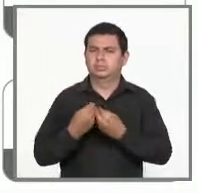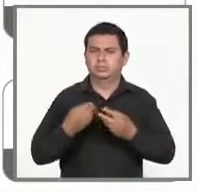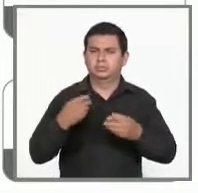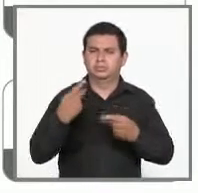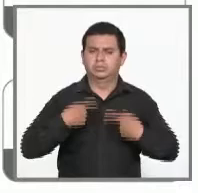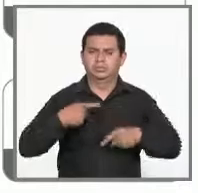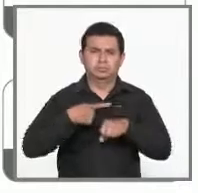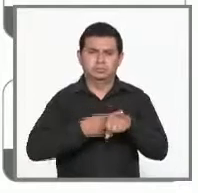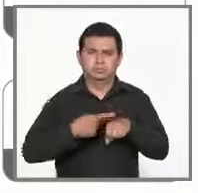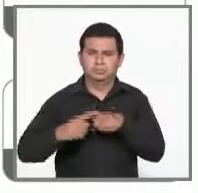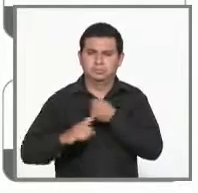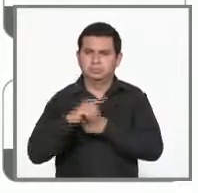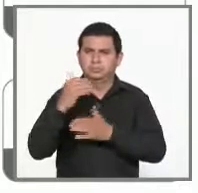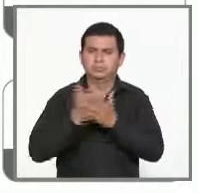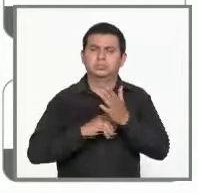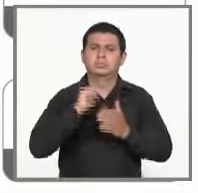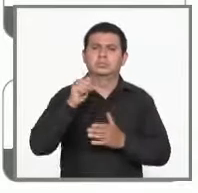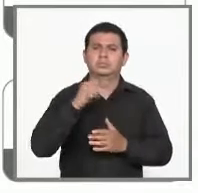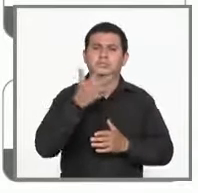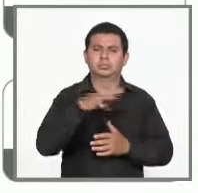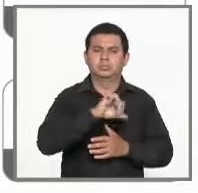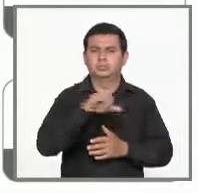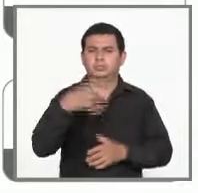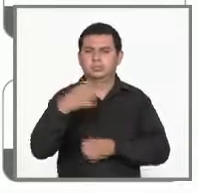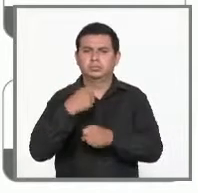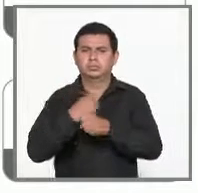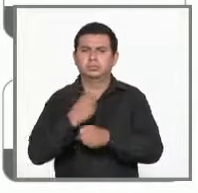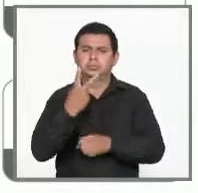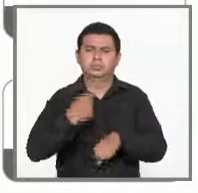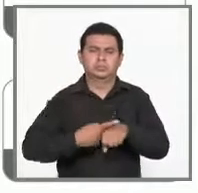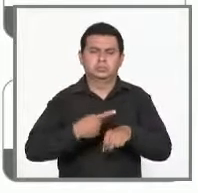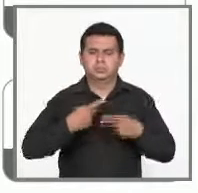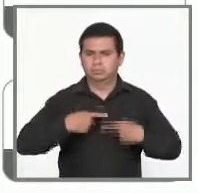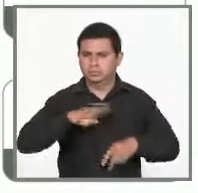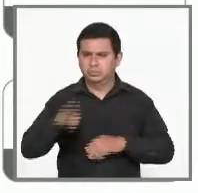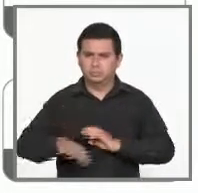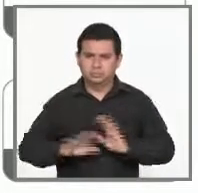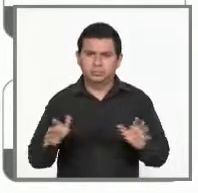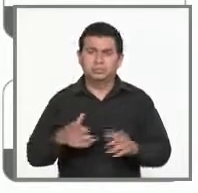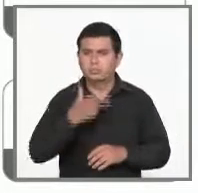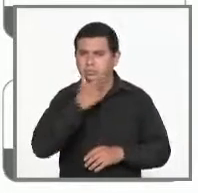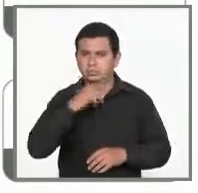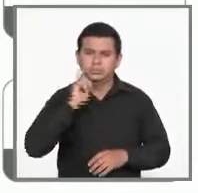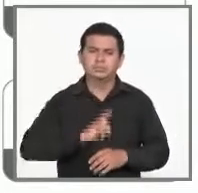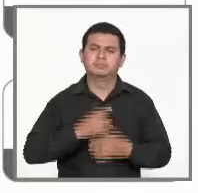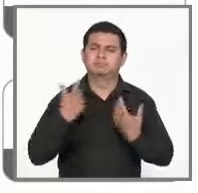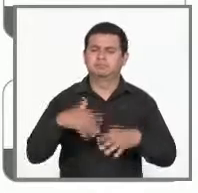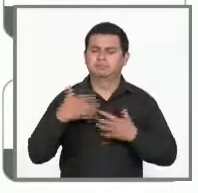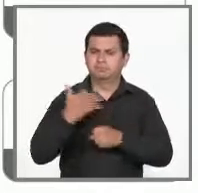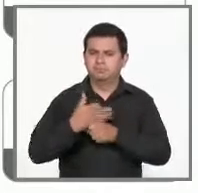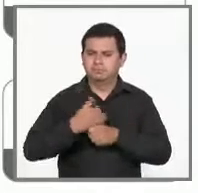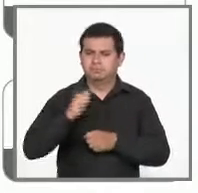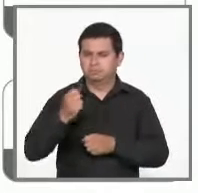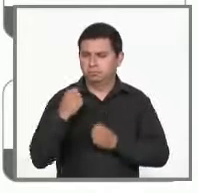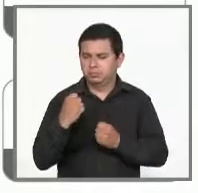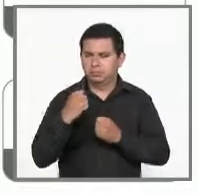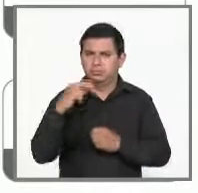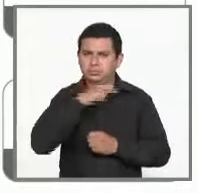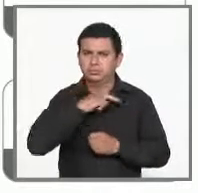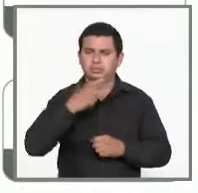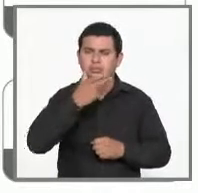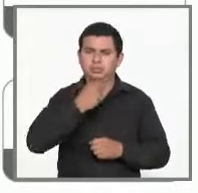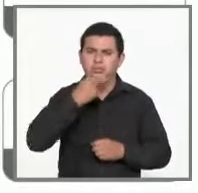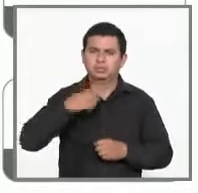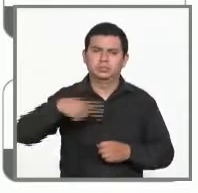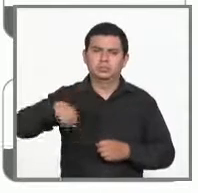menos han sido afectados son los del rango de 10 a 14 años con dos casos por sexo nuevamente sigue siendo sobresaliente en el caso masculino